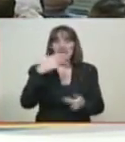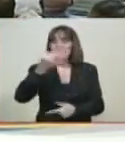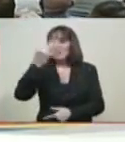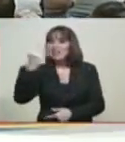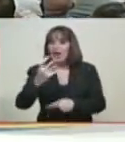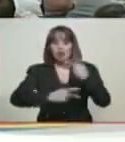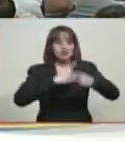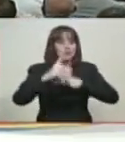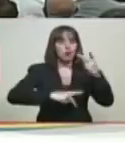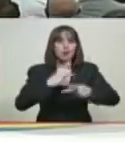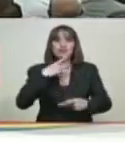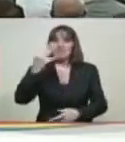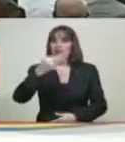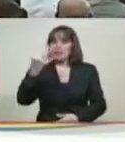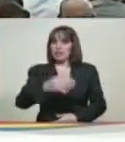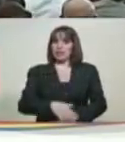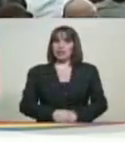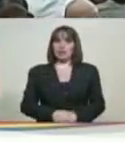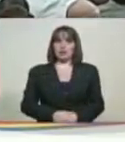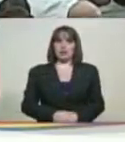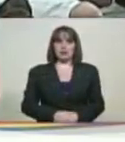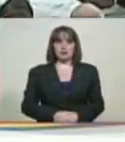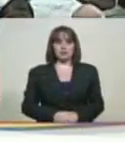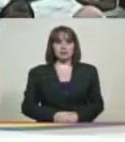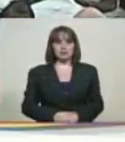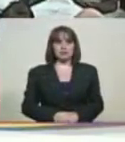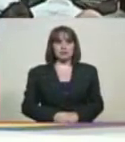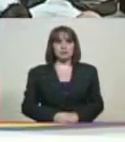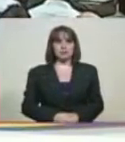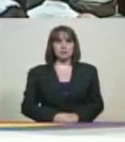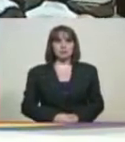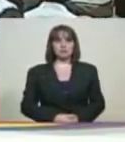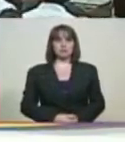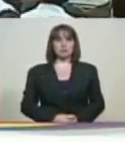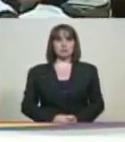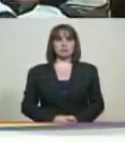se produce y la producción termina en mano de mafia